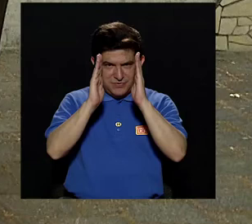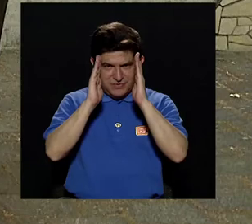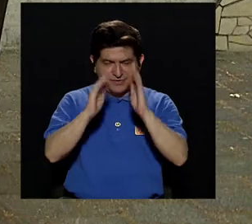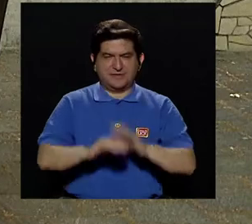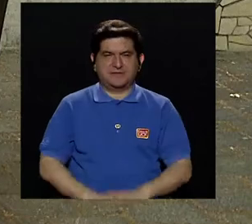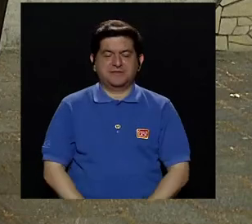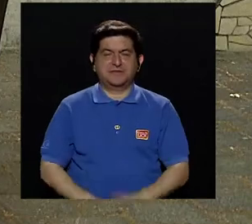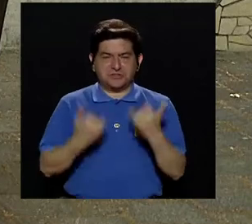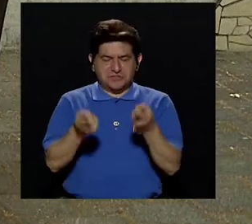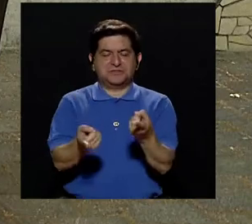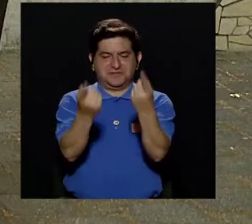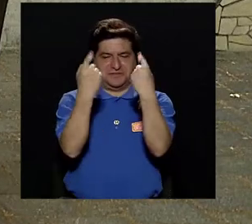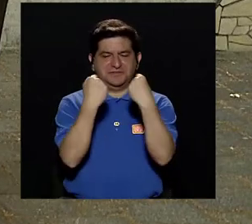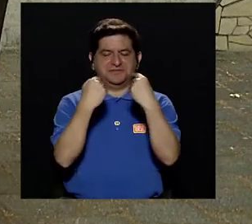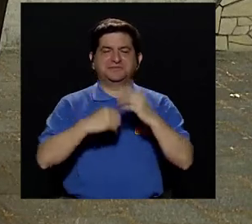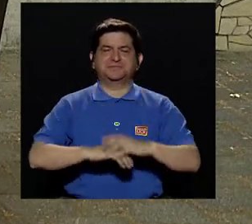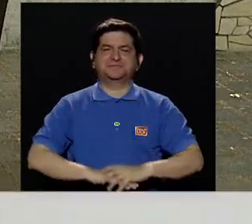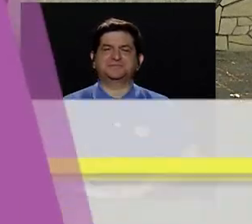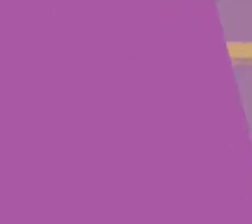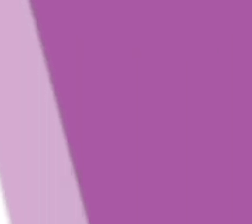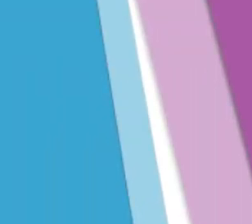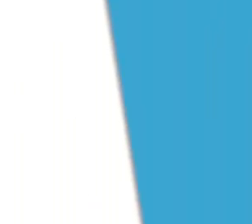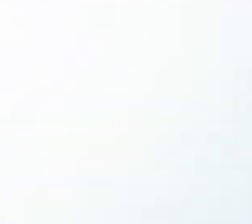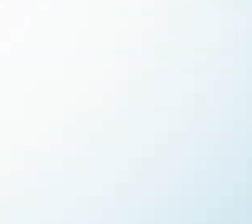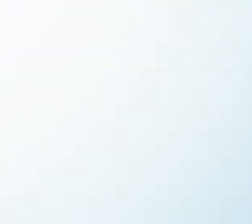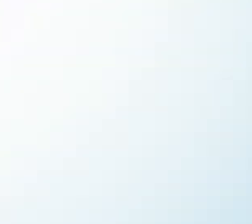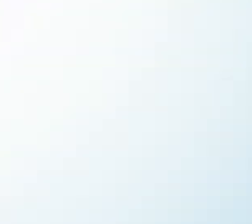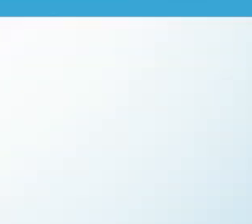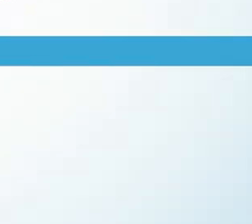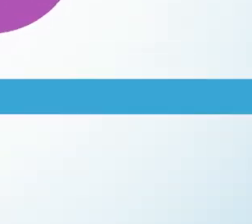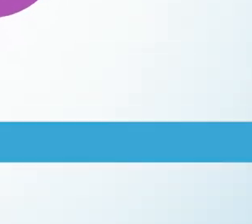nosotros y pronto retornamos.